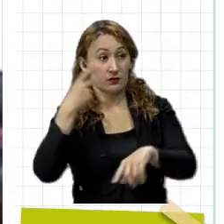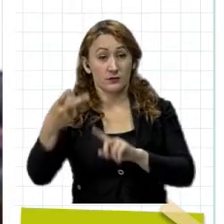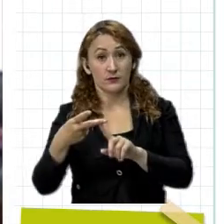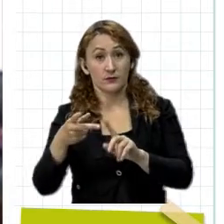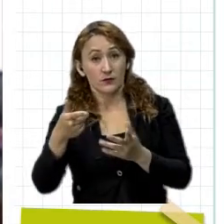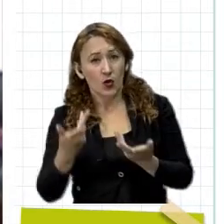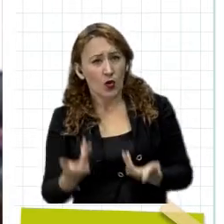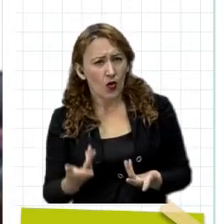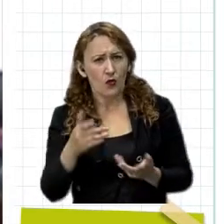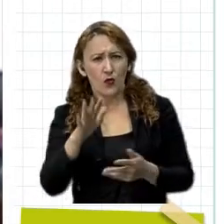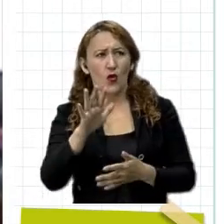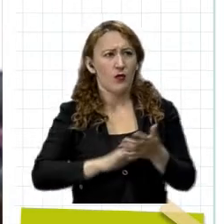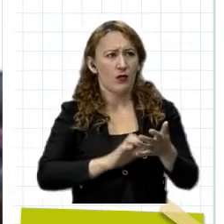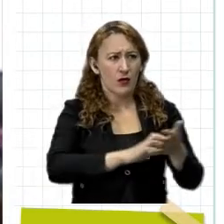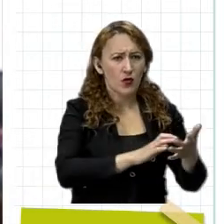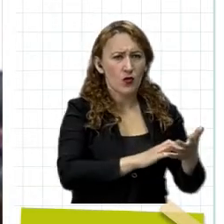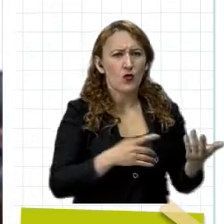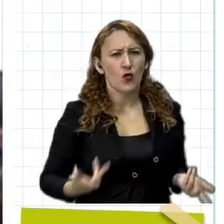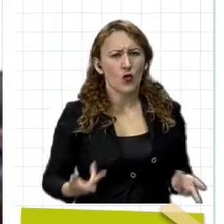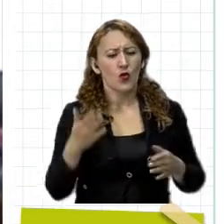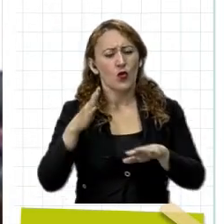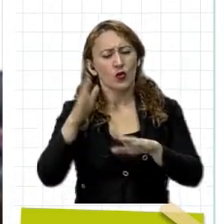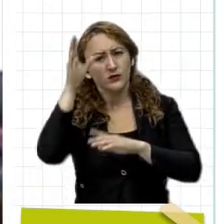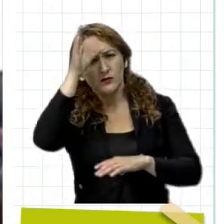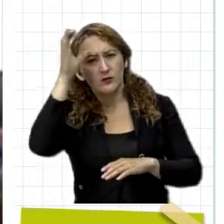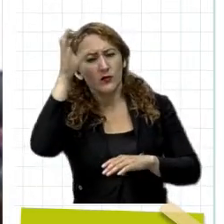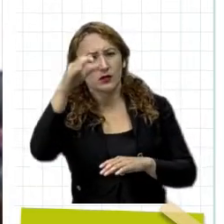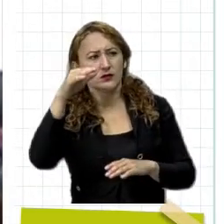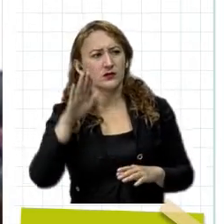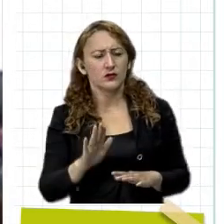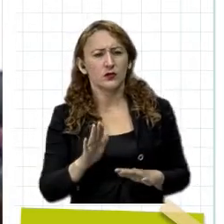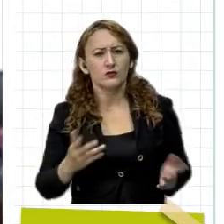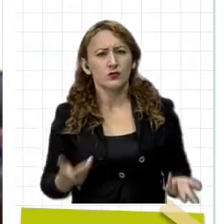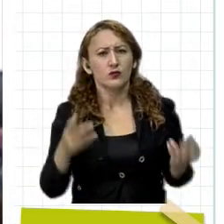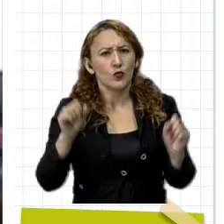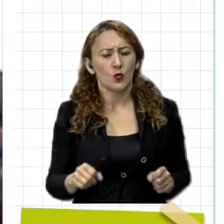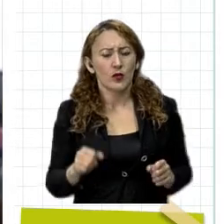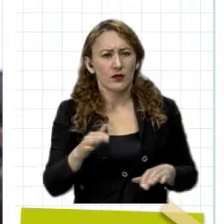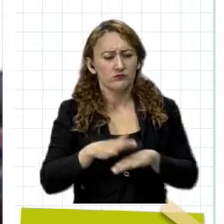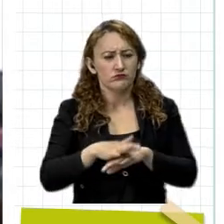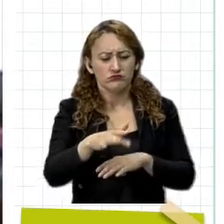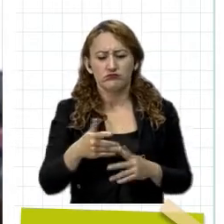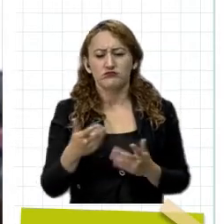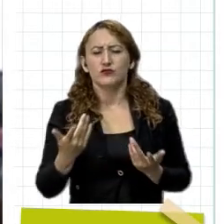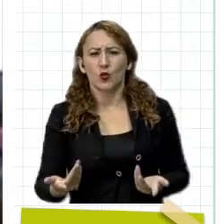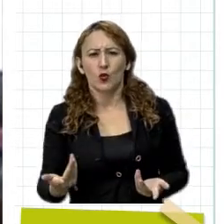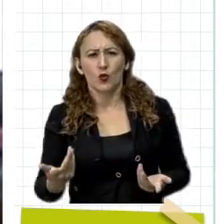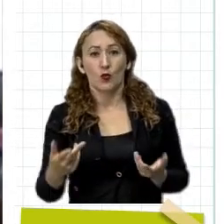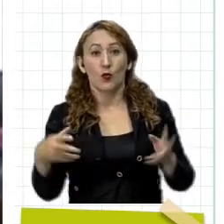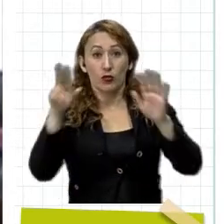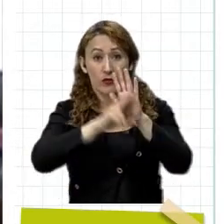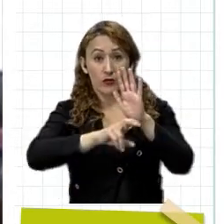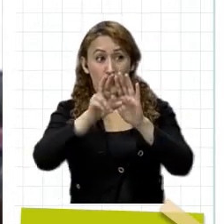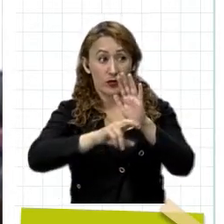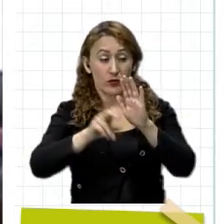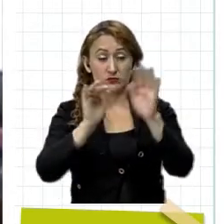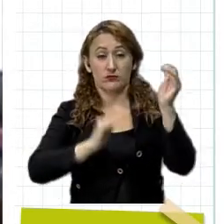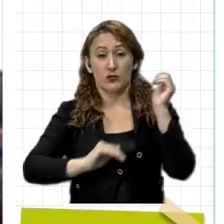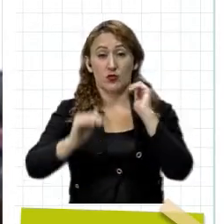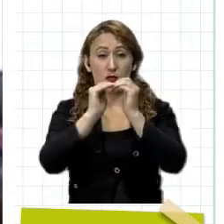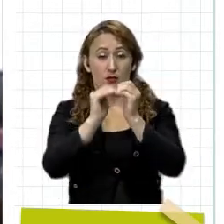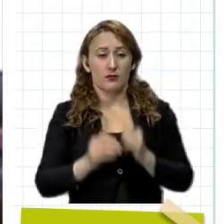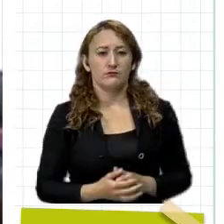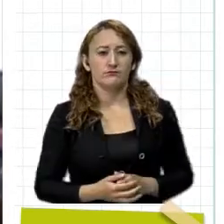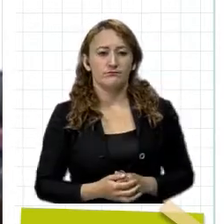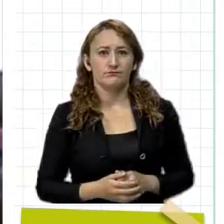económica y privación, cuya conceptualización ya se ha llevado a cabo por parte de los teóricos de la igualdad.